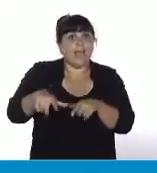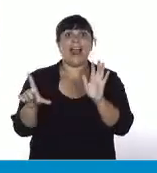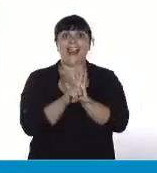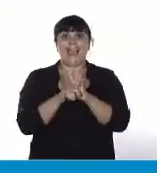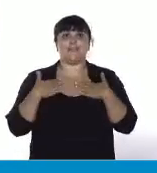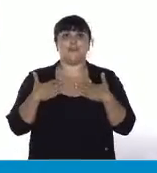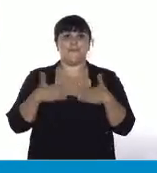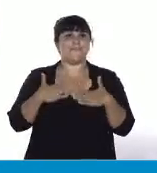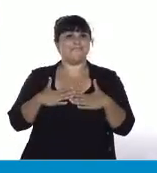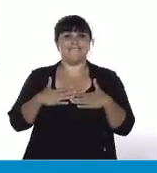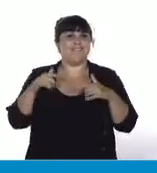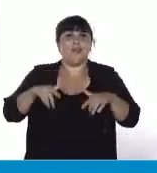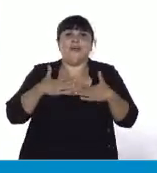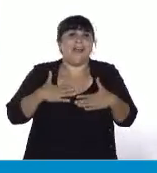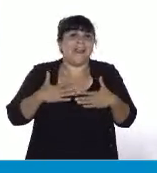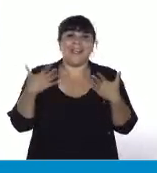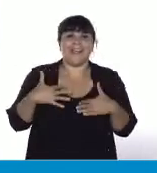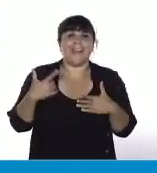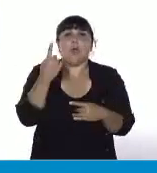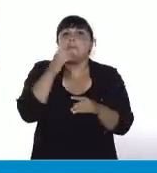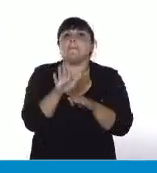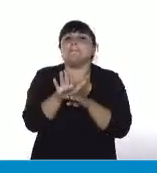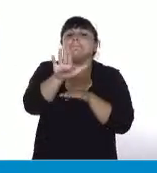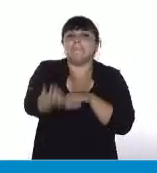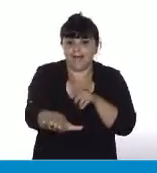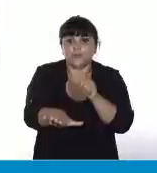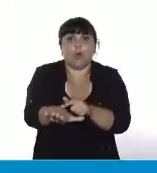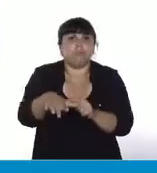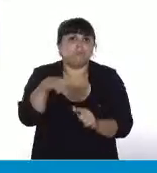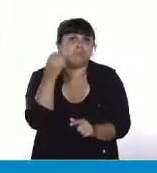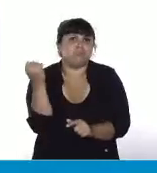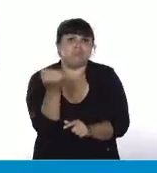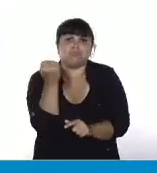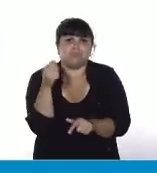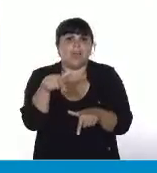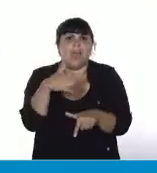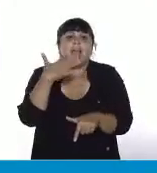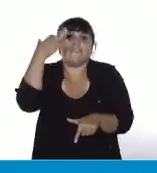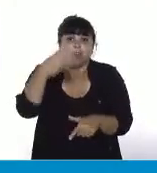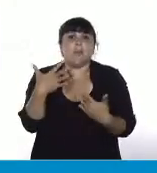que tengo, es sin dudas es un paso más en este camino real para la